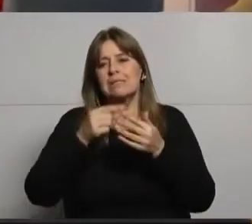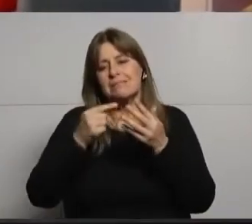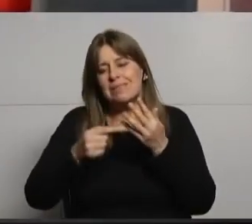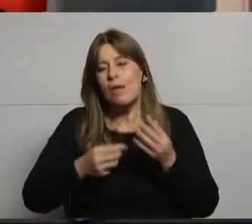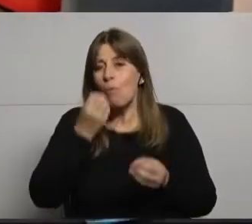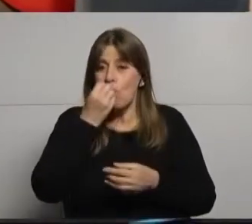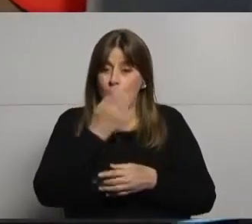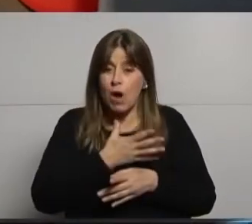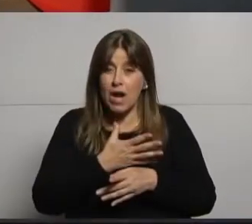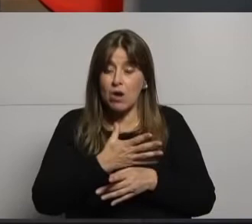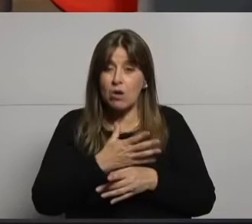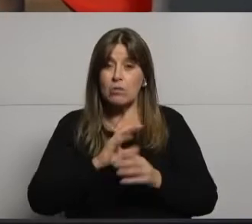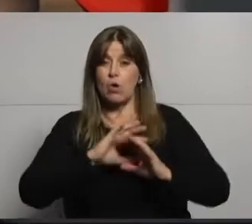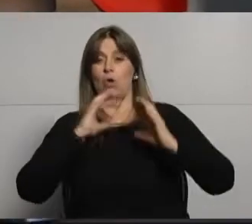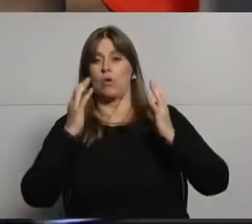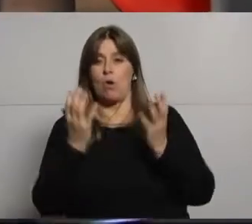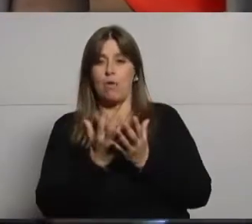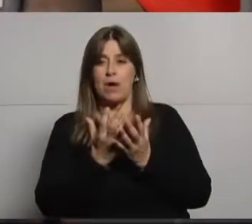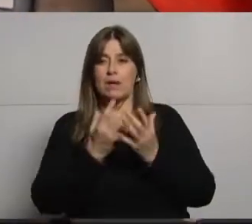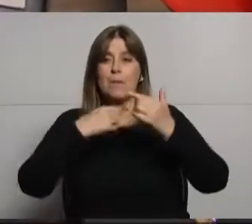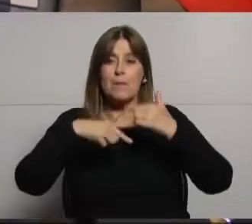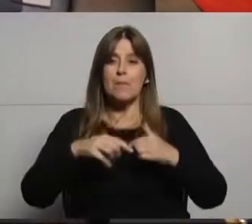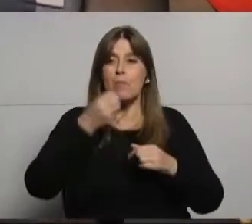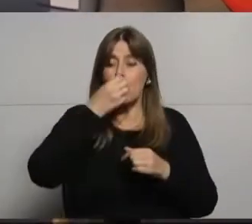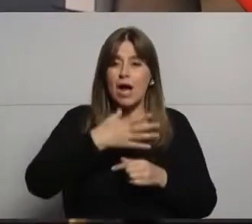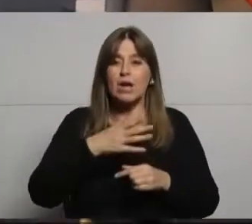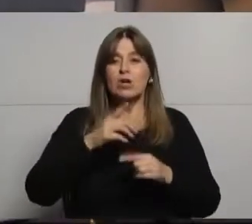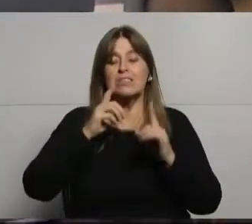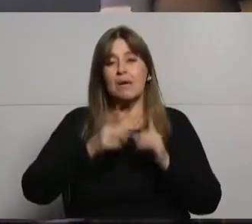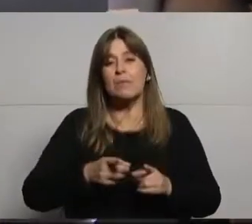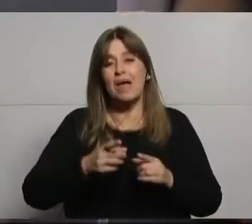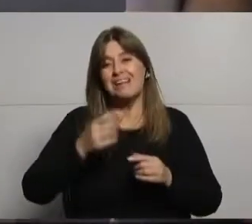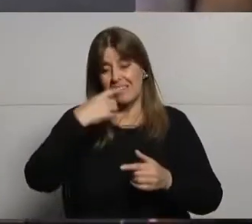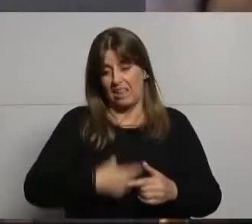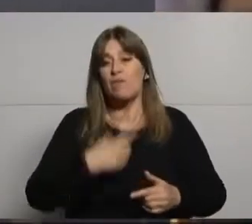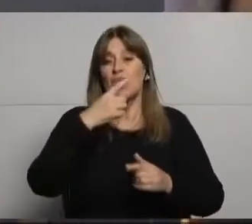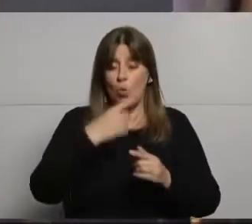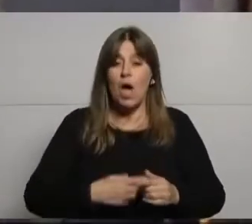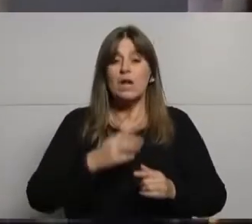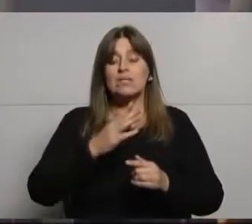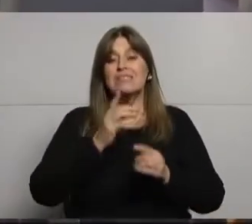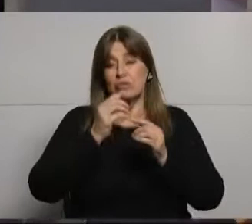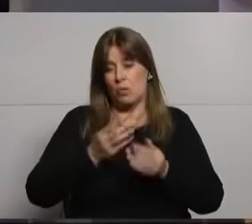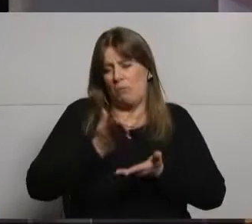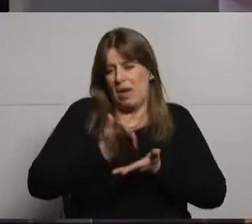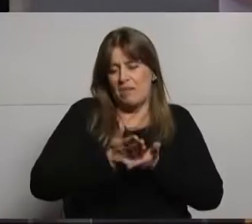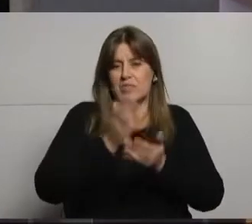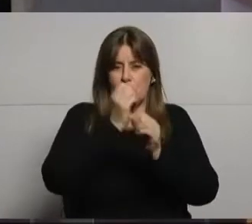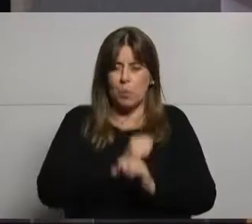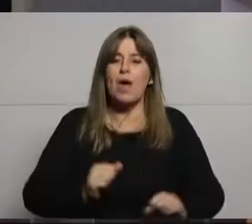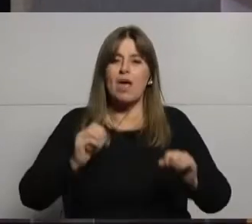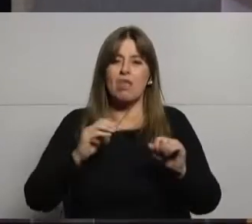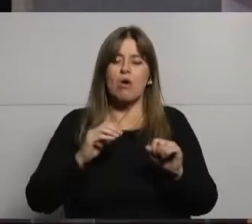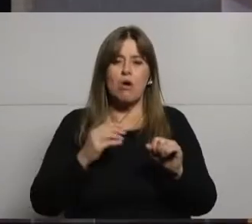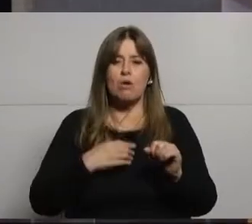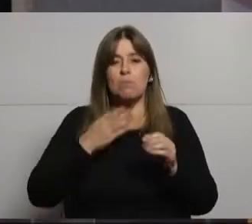desde el punto de vista global. Es bueno incluso desde el punto de vista individual. Yo tengo también beneficios en eso, es decir, yo puedo en cualquier momento,